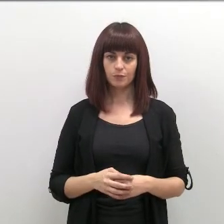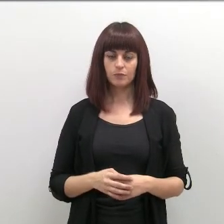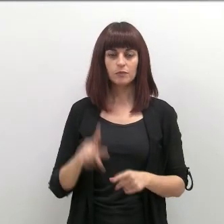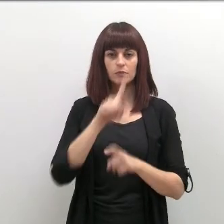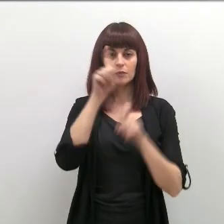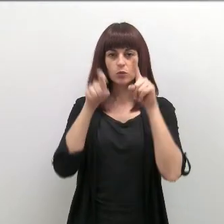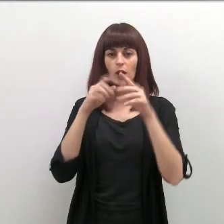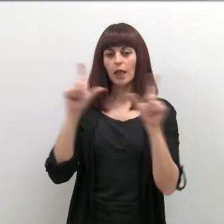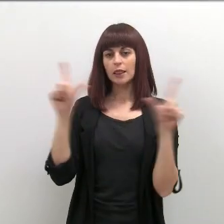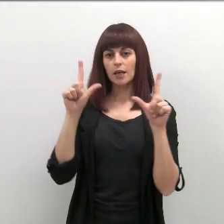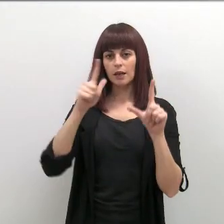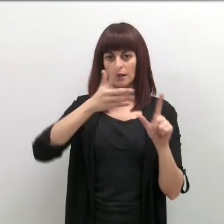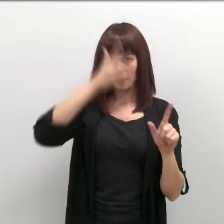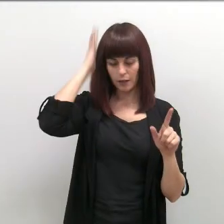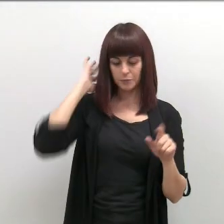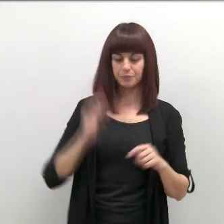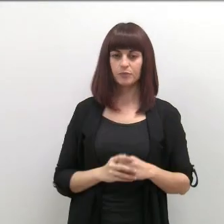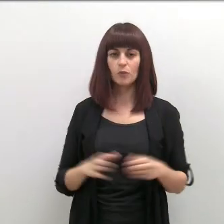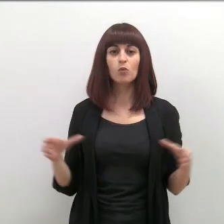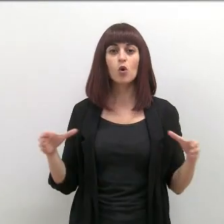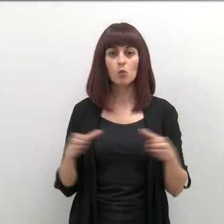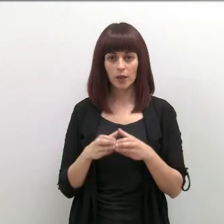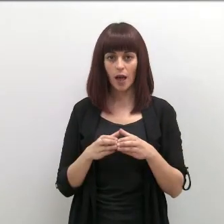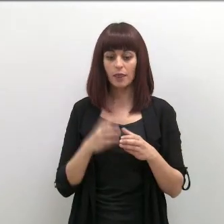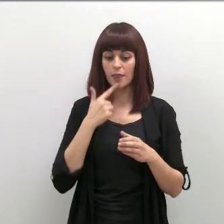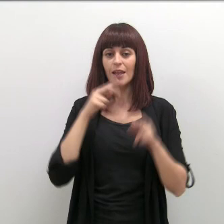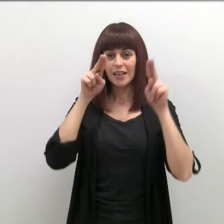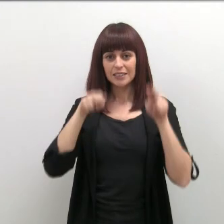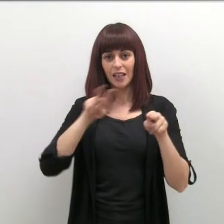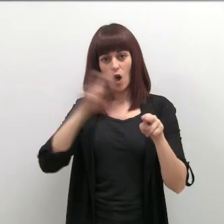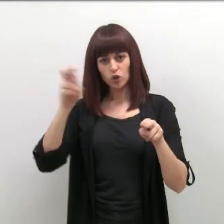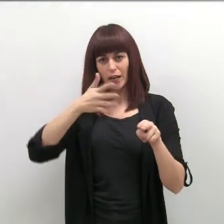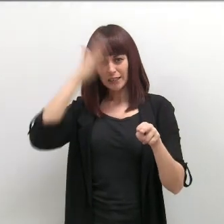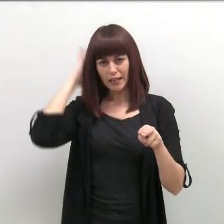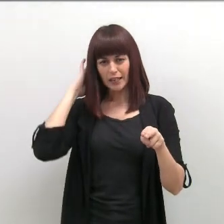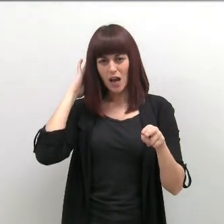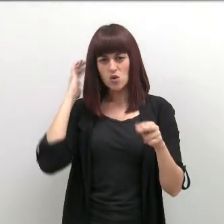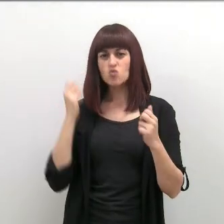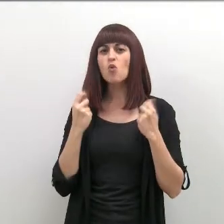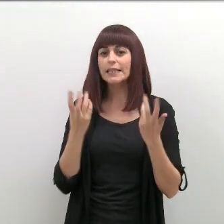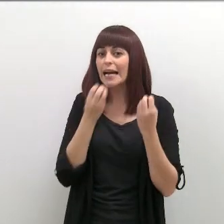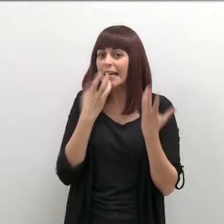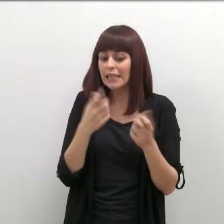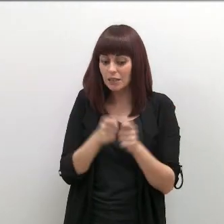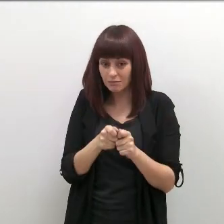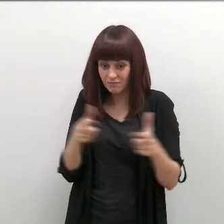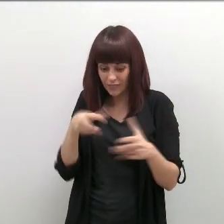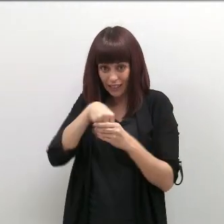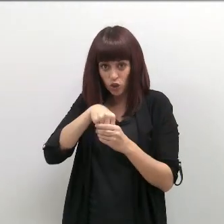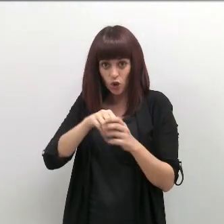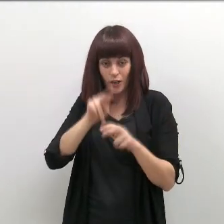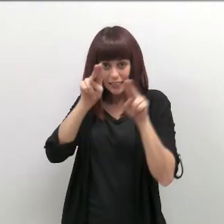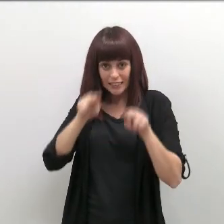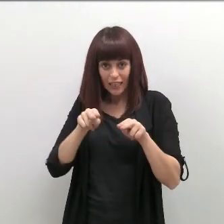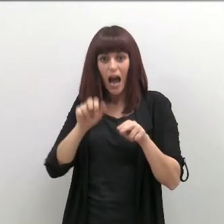Pregunta de Telecartagena. La comunidad ha tenido que intervenir otra residencia en Cartagena. ¿Cuántas son? ¿Cómo avanza el brote de la residencia